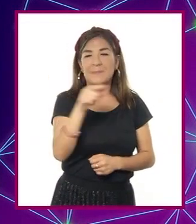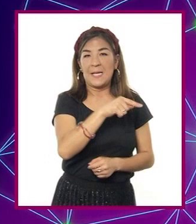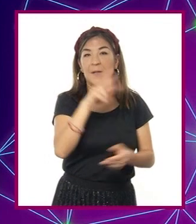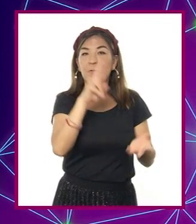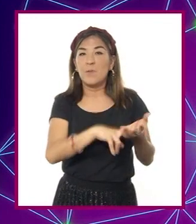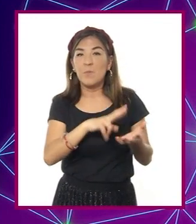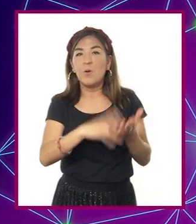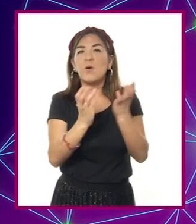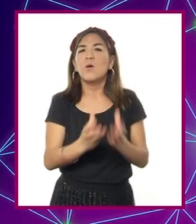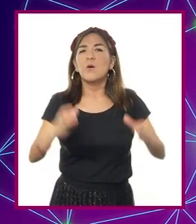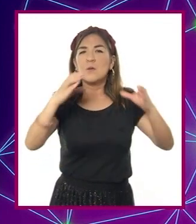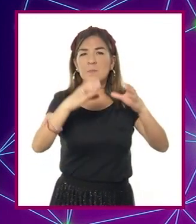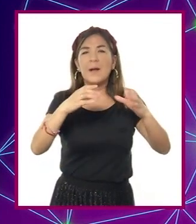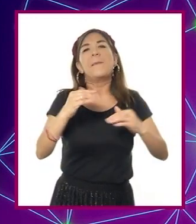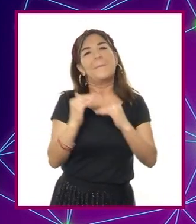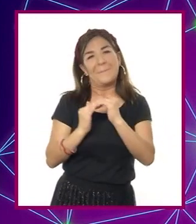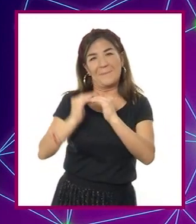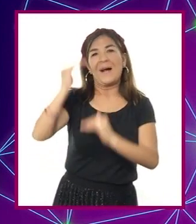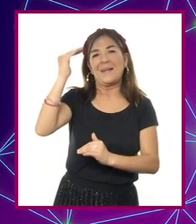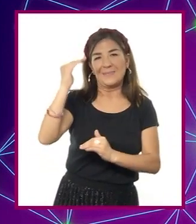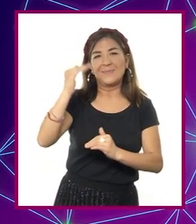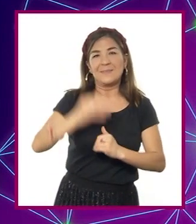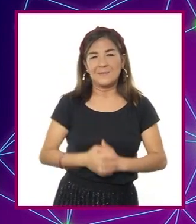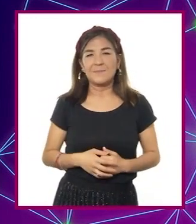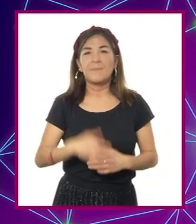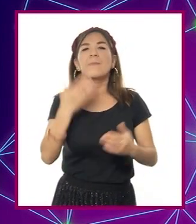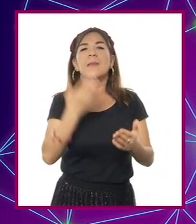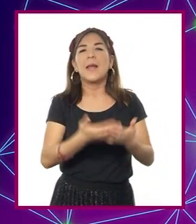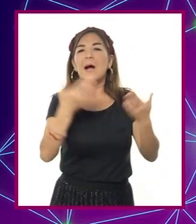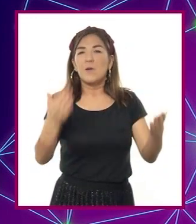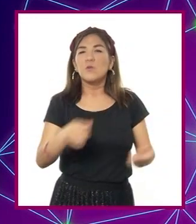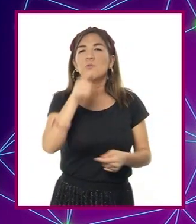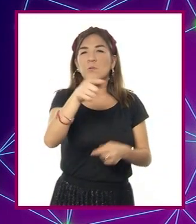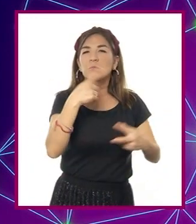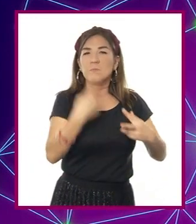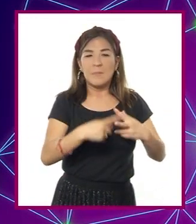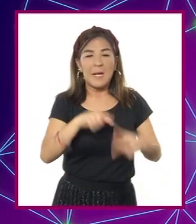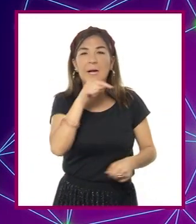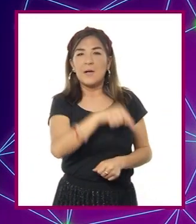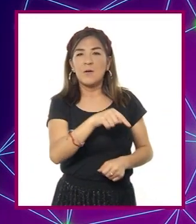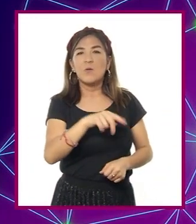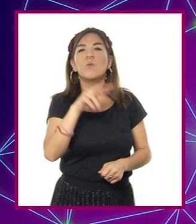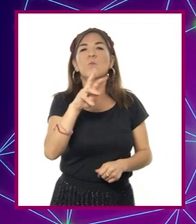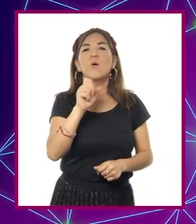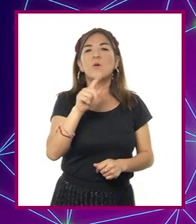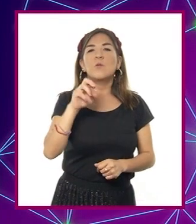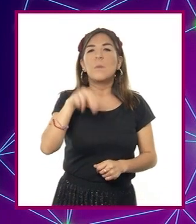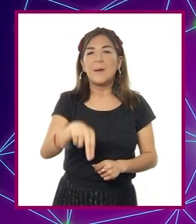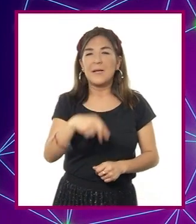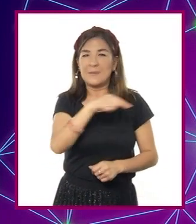gas debe ser mayor. Ahora, calculemos ese volumen de gas.